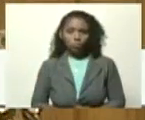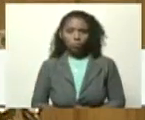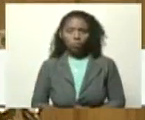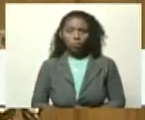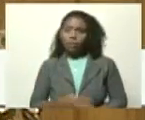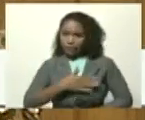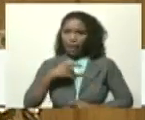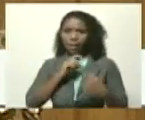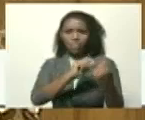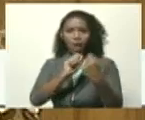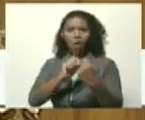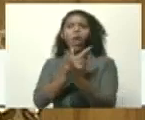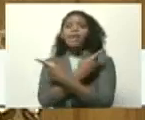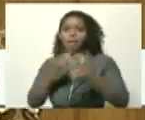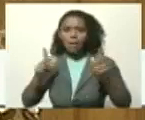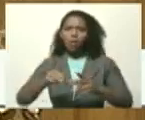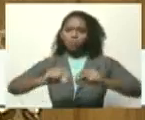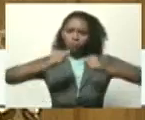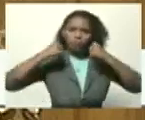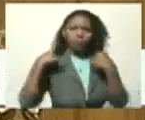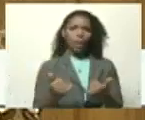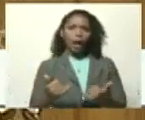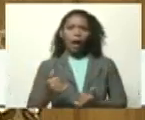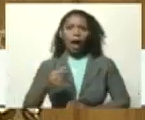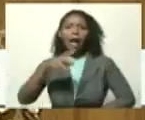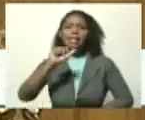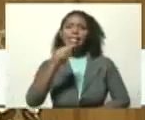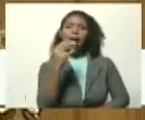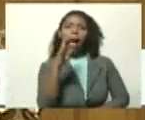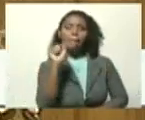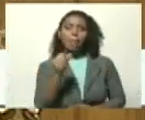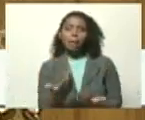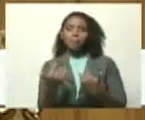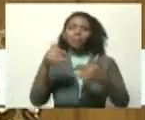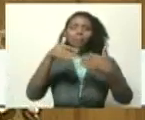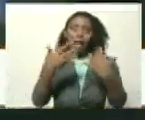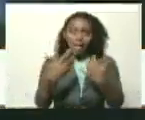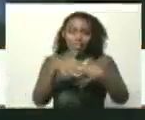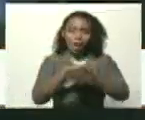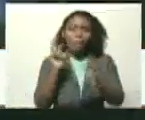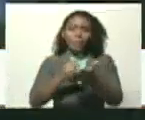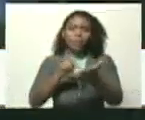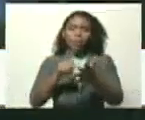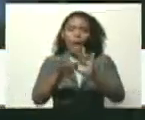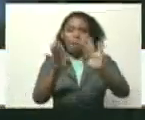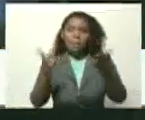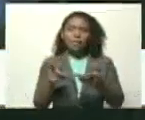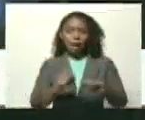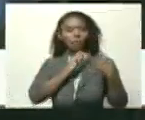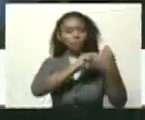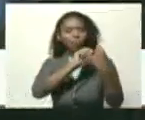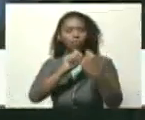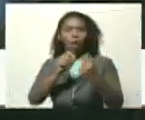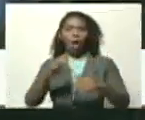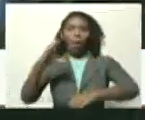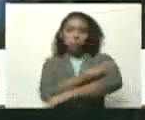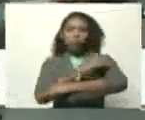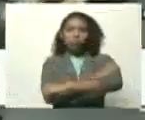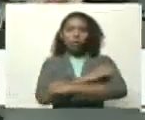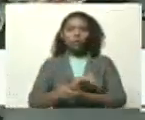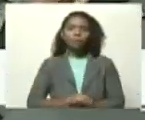¿Quieren diálogo? Liberen de inmediato a Alex Saab para que se incorpore a la mesa de diálogo con las